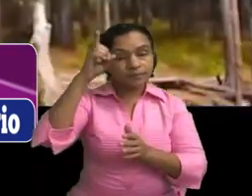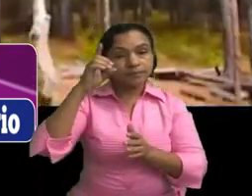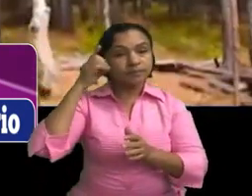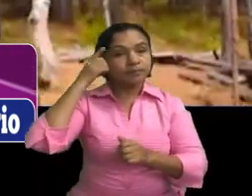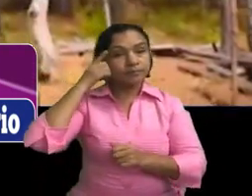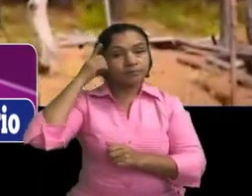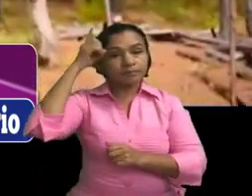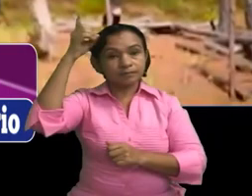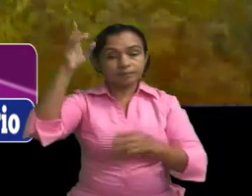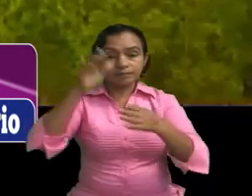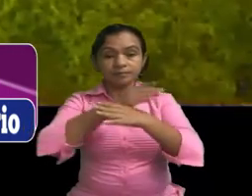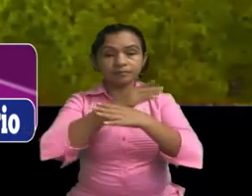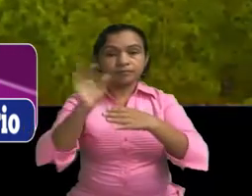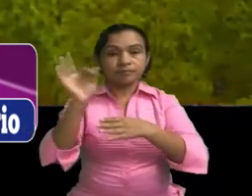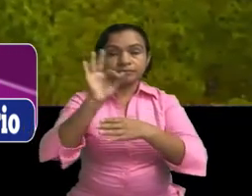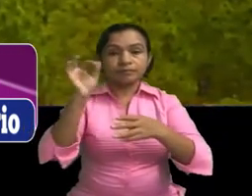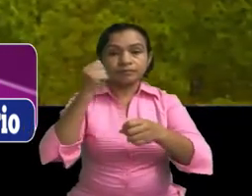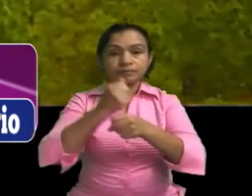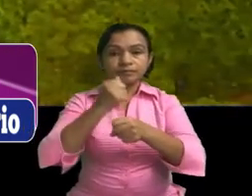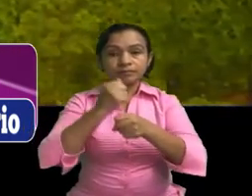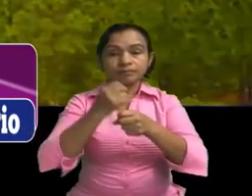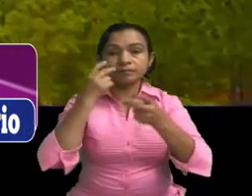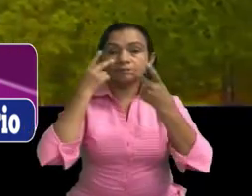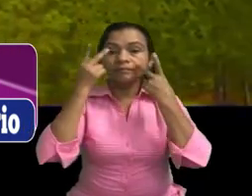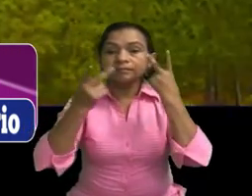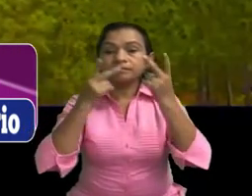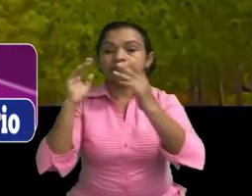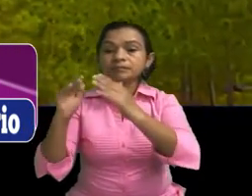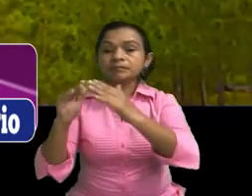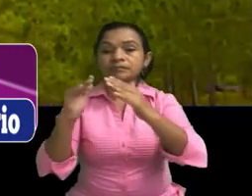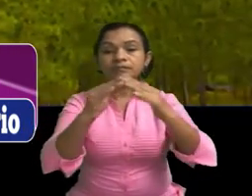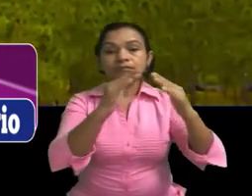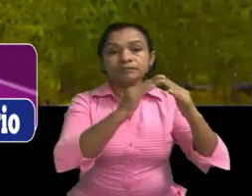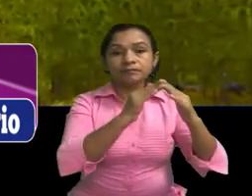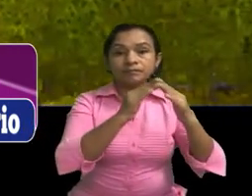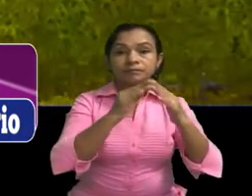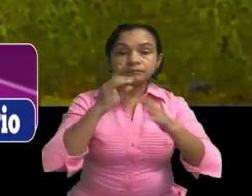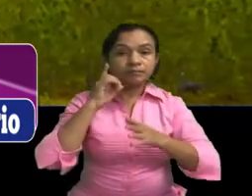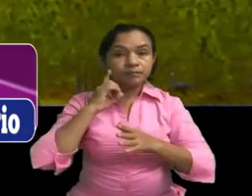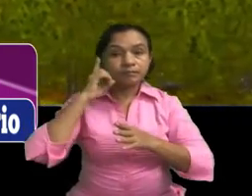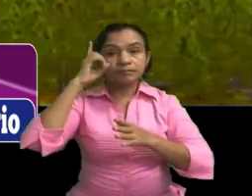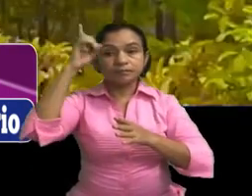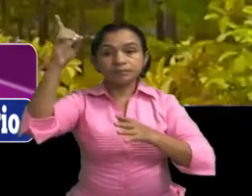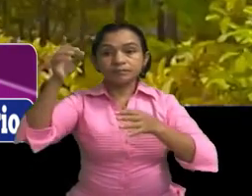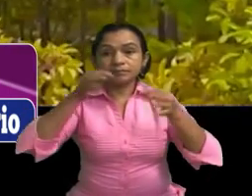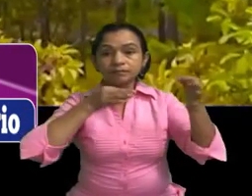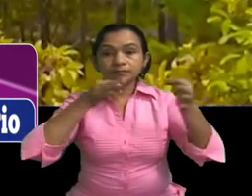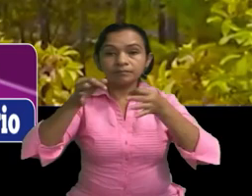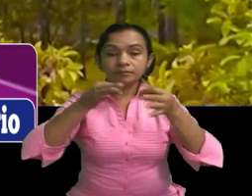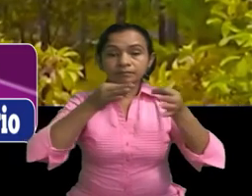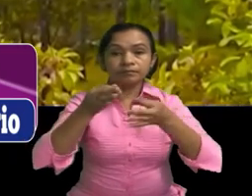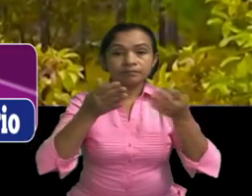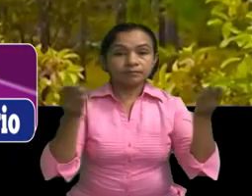través de los distintos métodos. Visitamos casa a casa, desarrollamos jornadas de